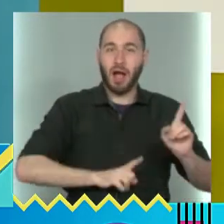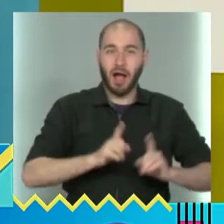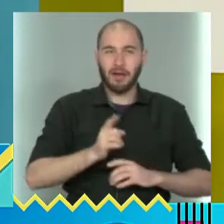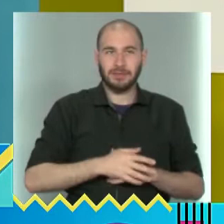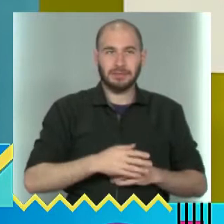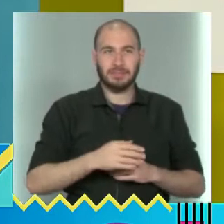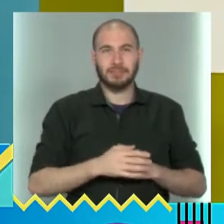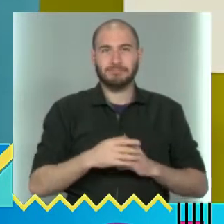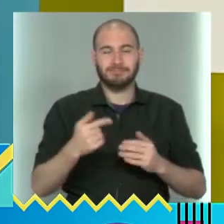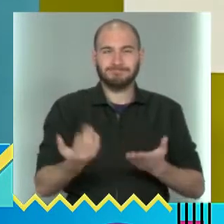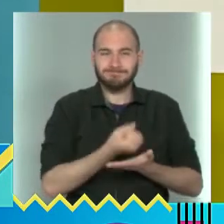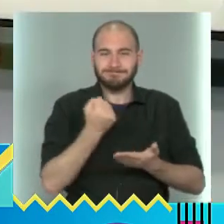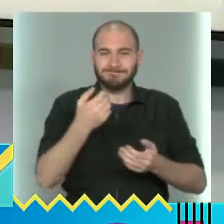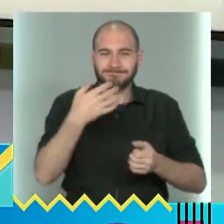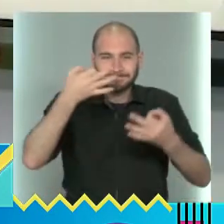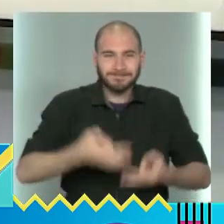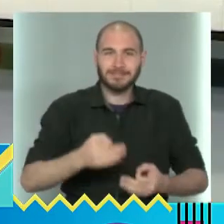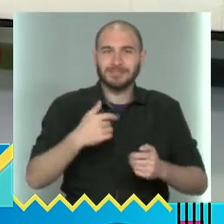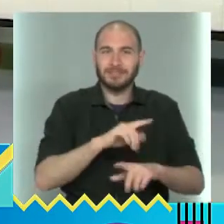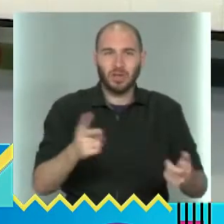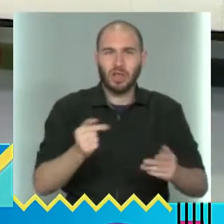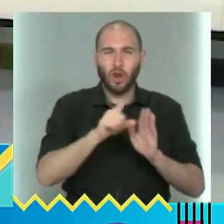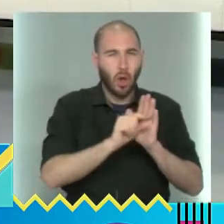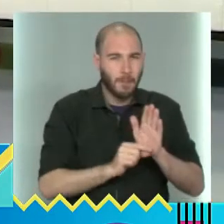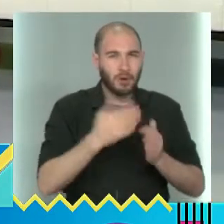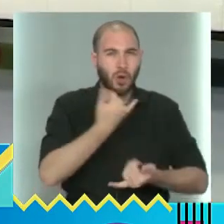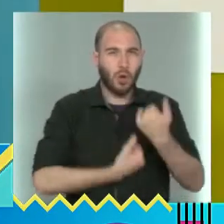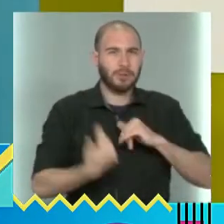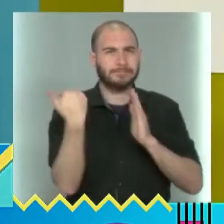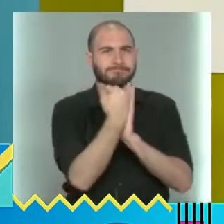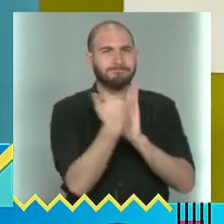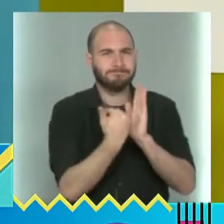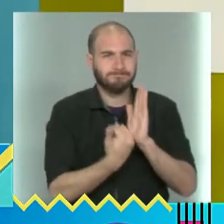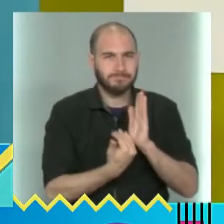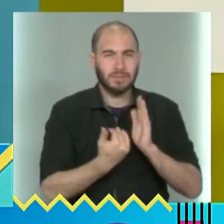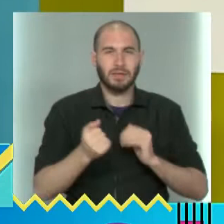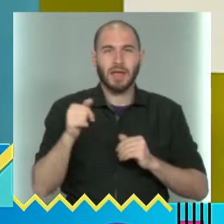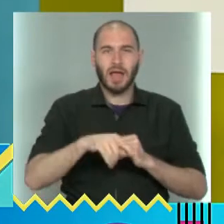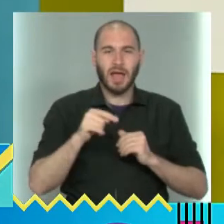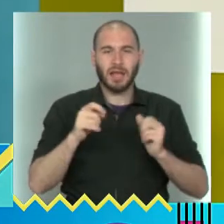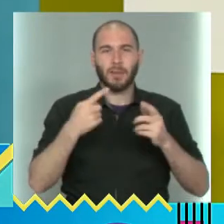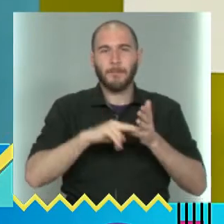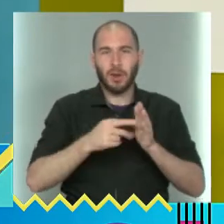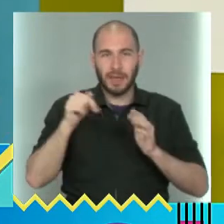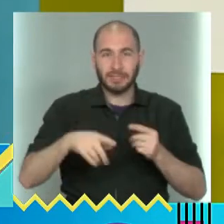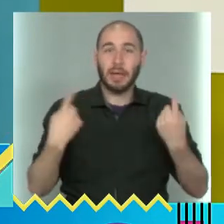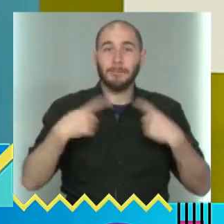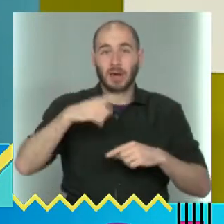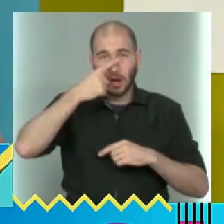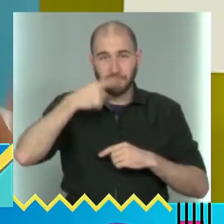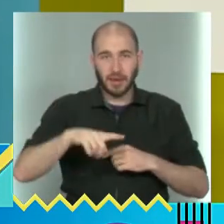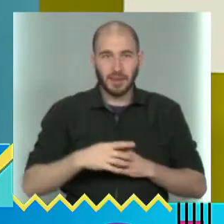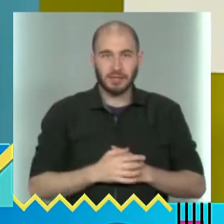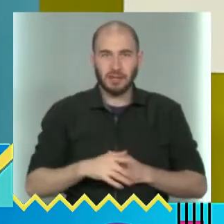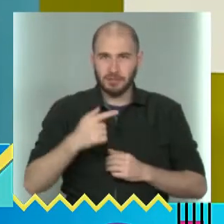nos permiten llegar a esas fuentes confiables, ¿no? Esos números que nos hablen específicamente de estas consecuencias, pero que en definitiva